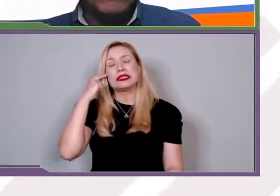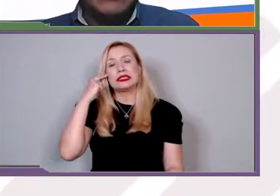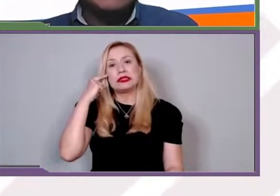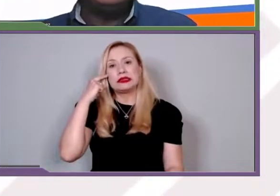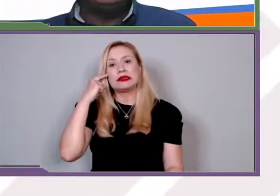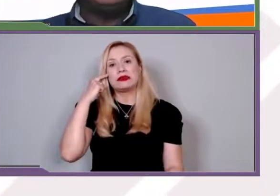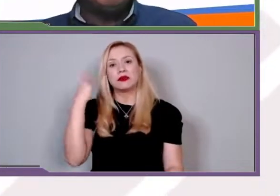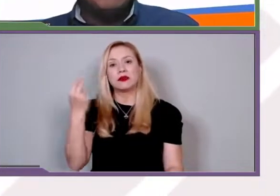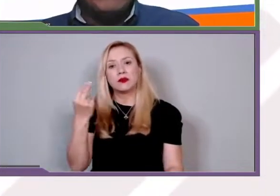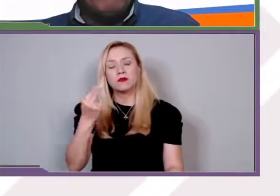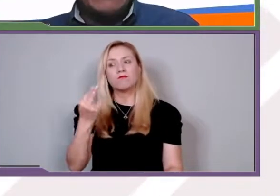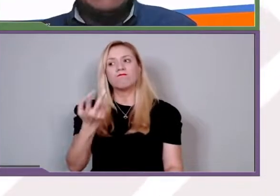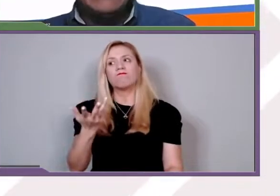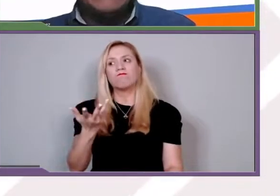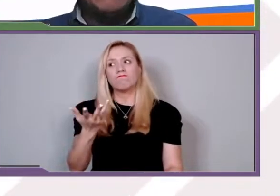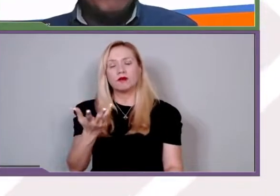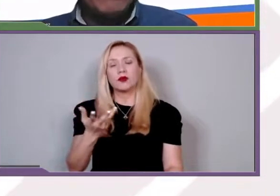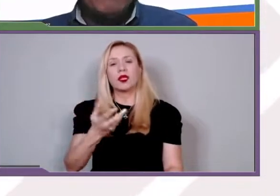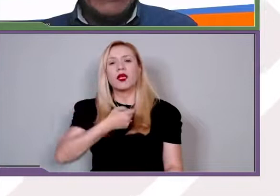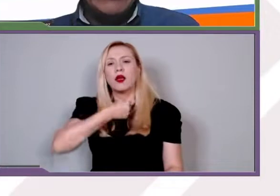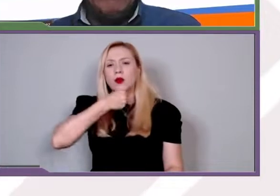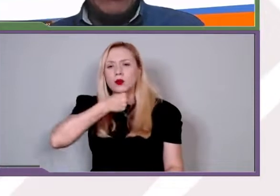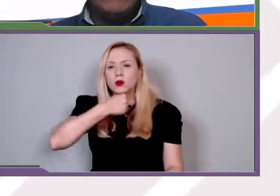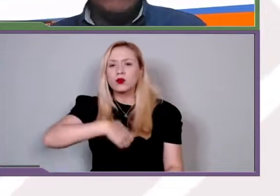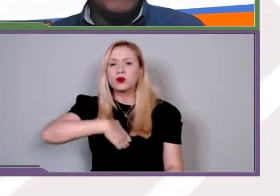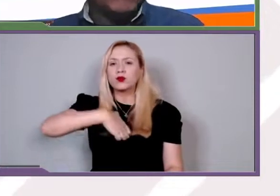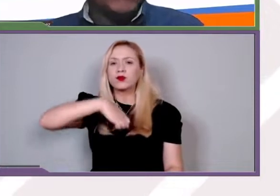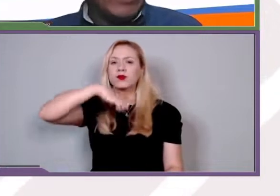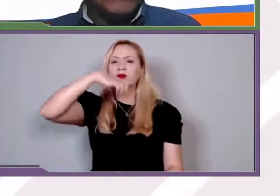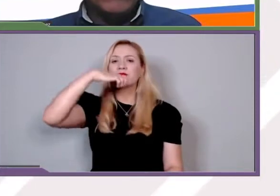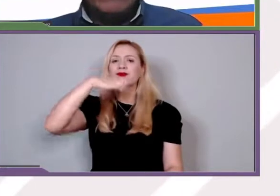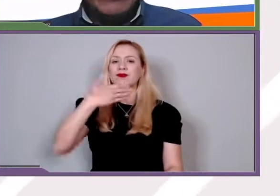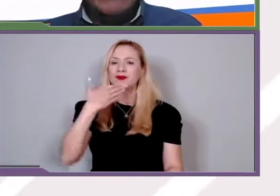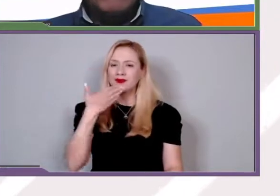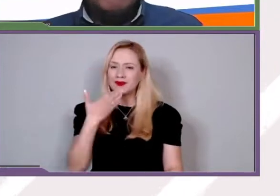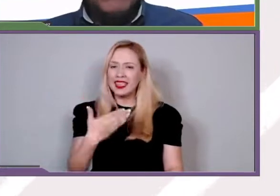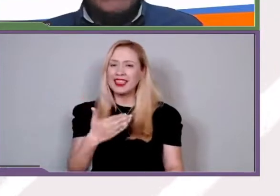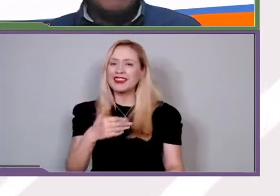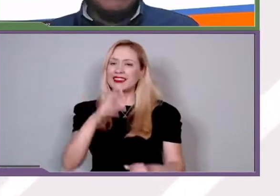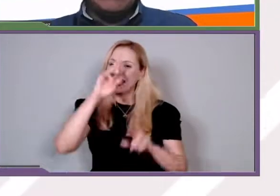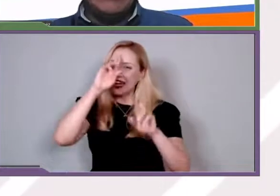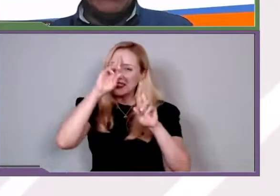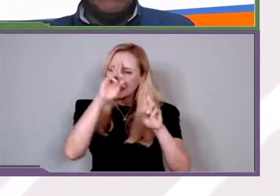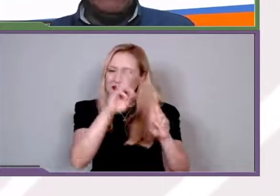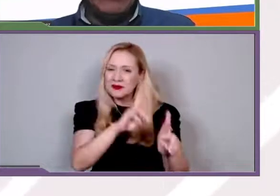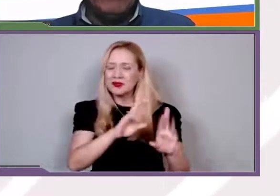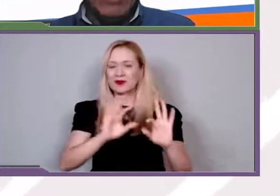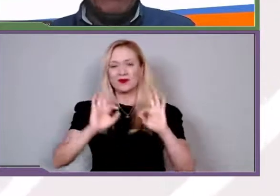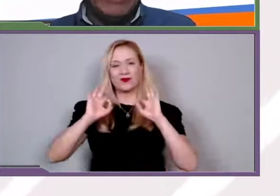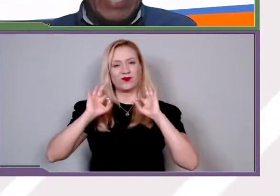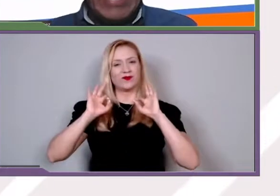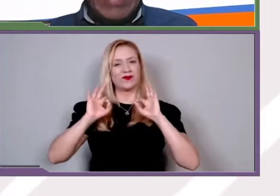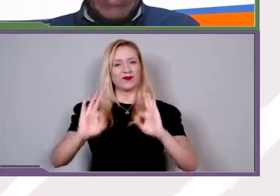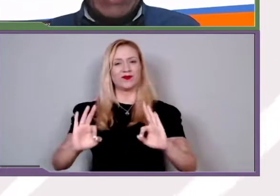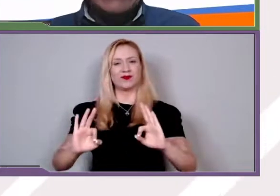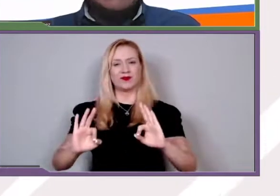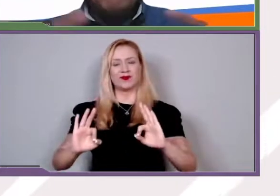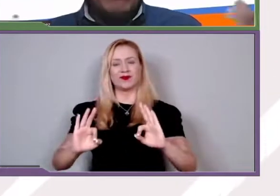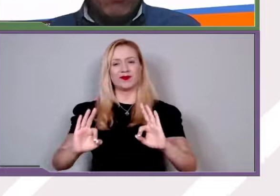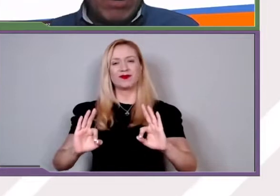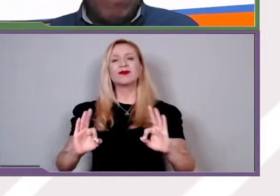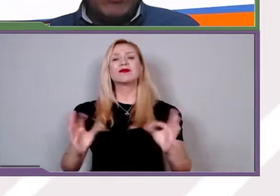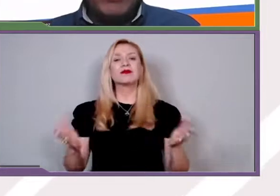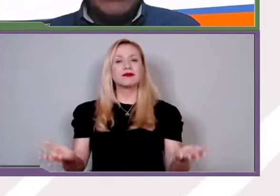la cultura del buen envejecer, del buen envejecimiento, una cultura de una buena vejez, y una buena vejez en